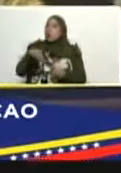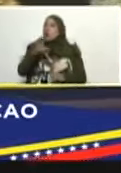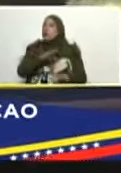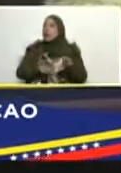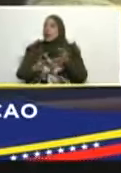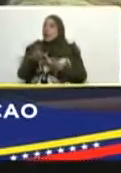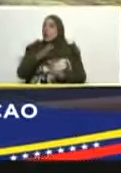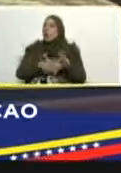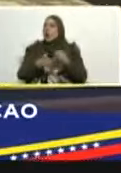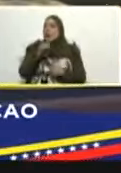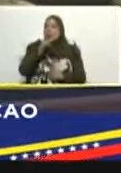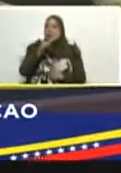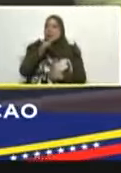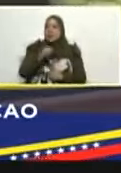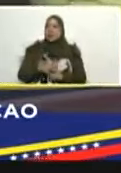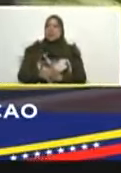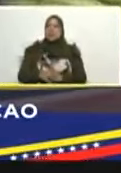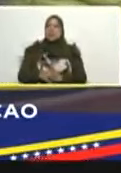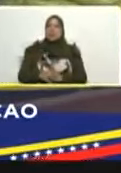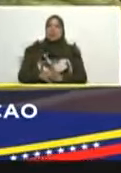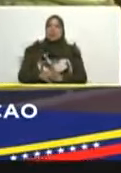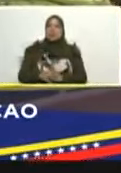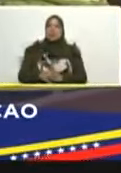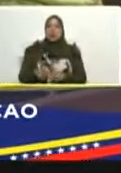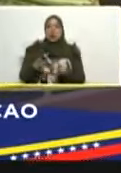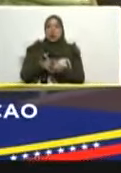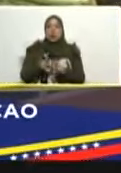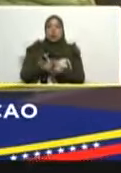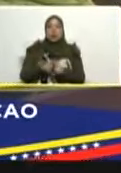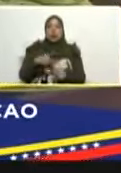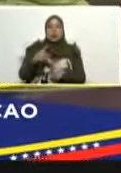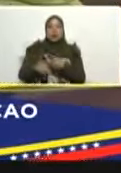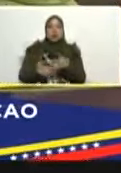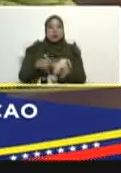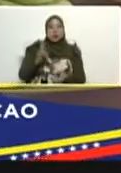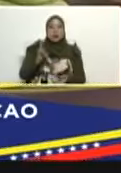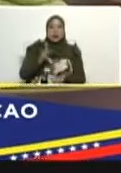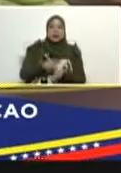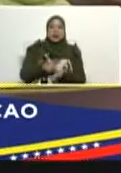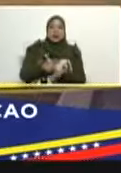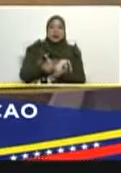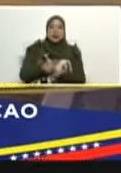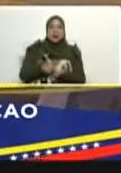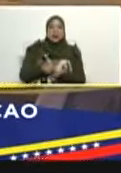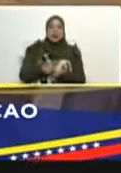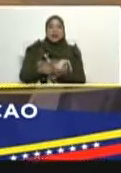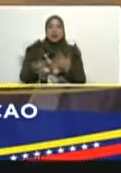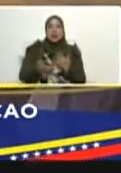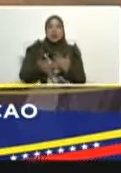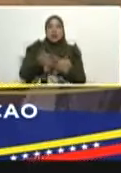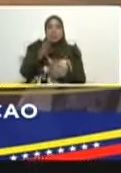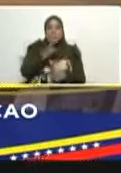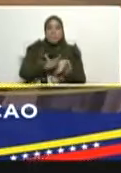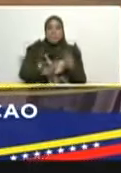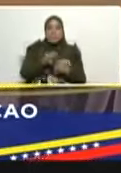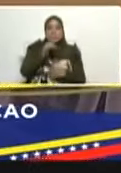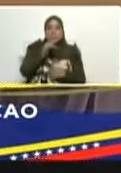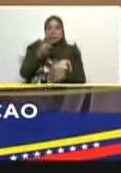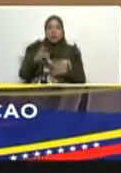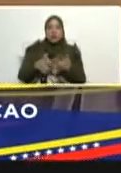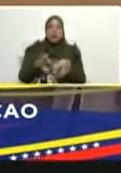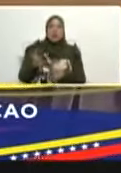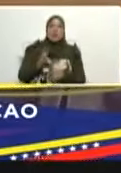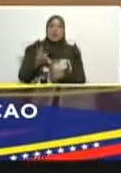científicos y científicas de nuestro país. Asimismo, la aplicación de este producto biotecnológico hecho en